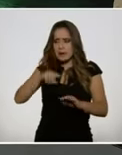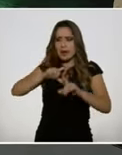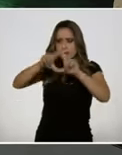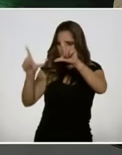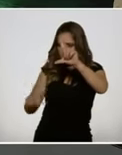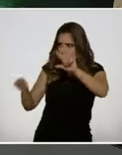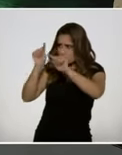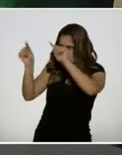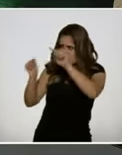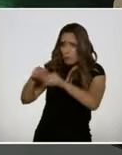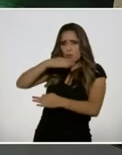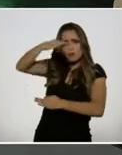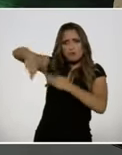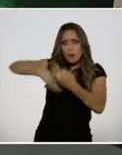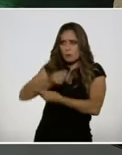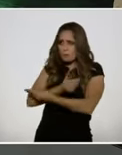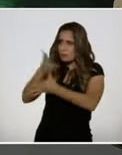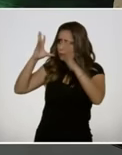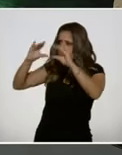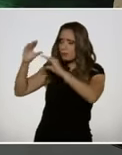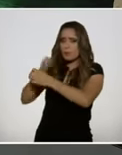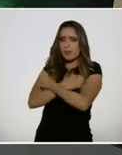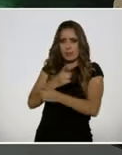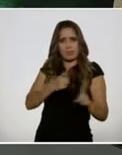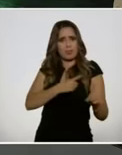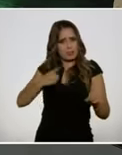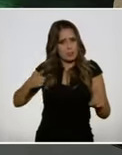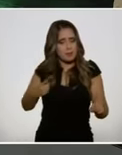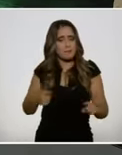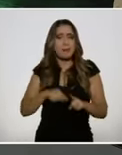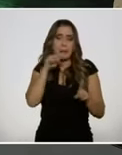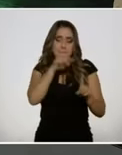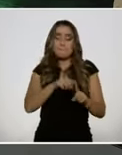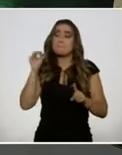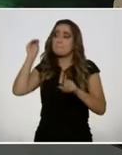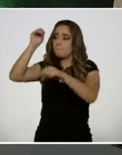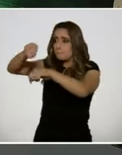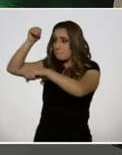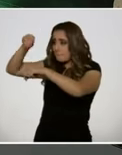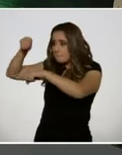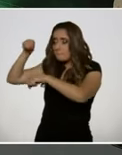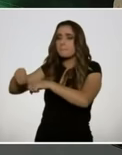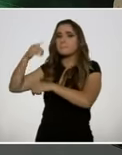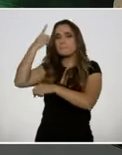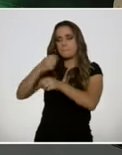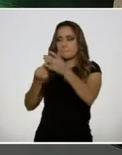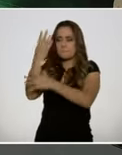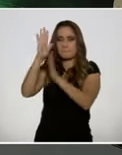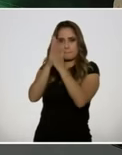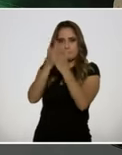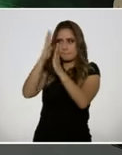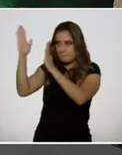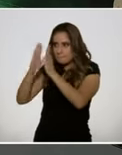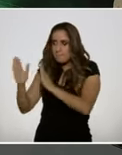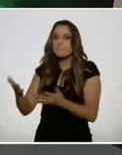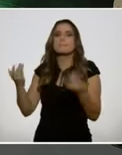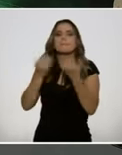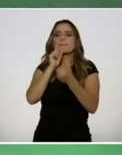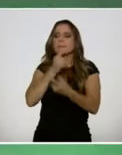los rincones de nuestro país. Impulsó la proliferación de bibliotecas y el reparto de desayunos para niños de bajos